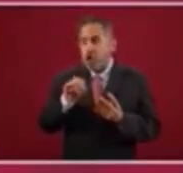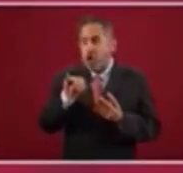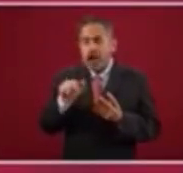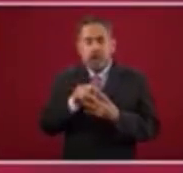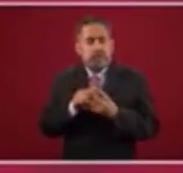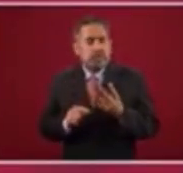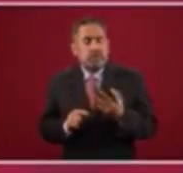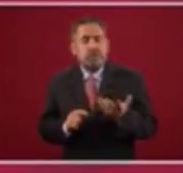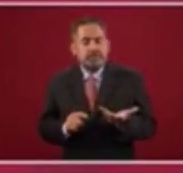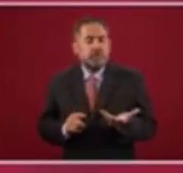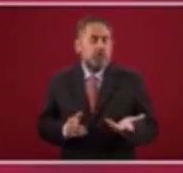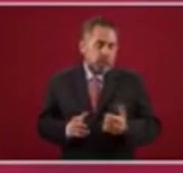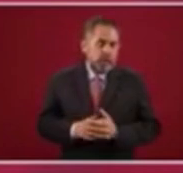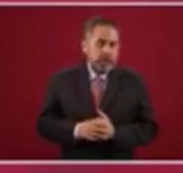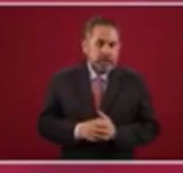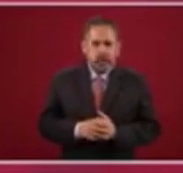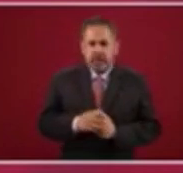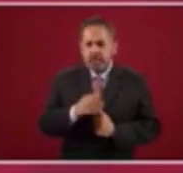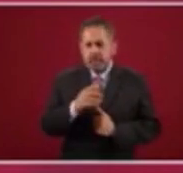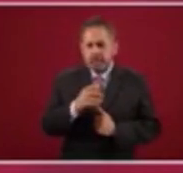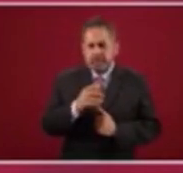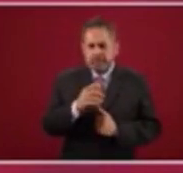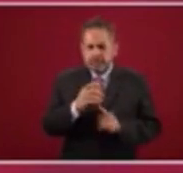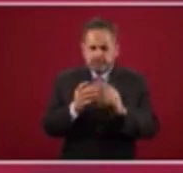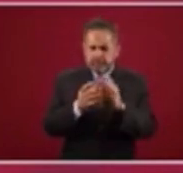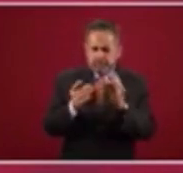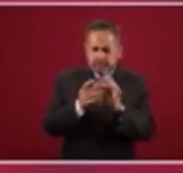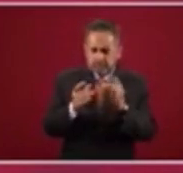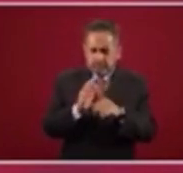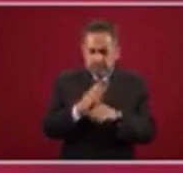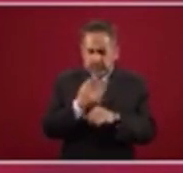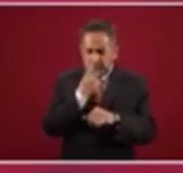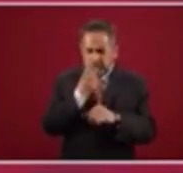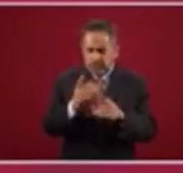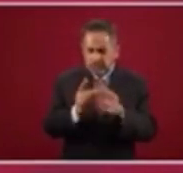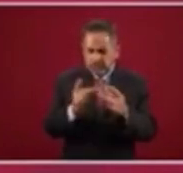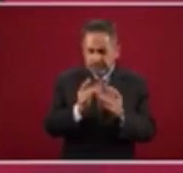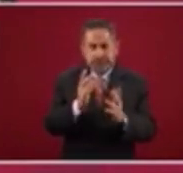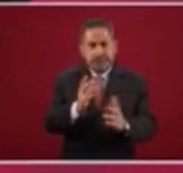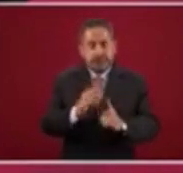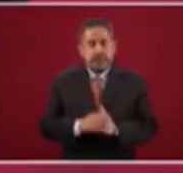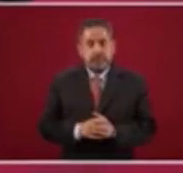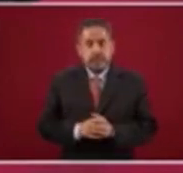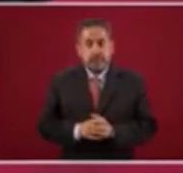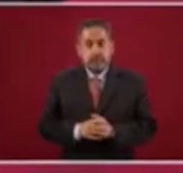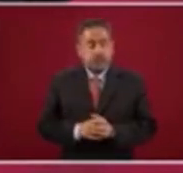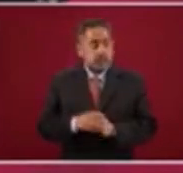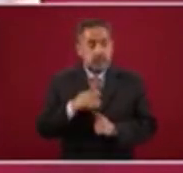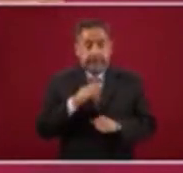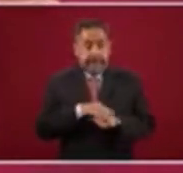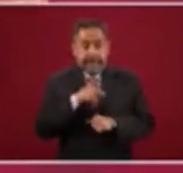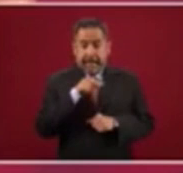Entonces, bueno, pero ¿por qué les comento todo esto? Porque los muebles